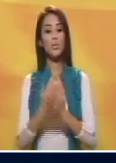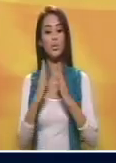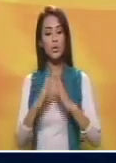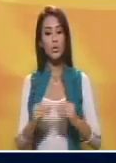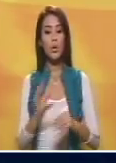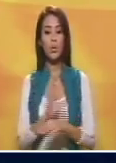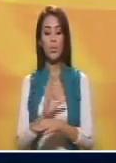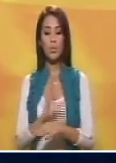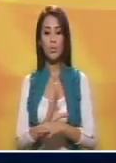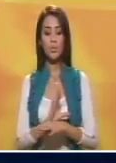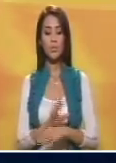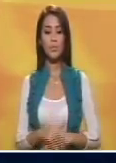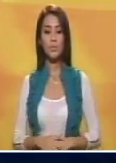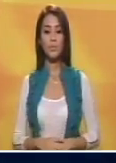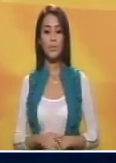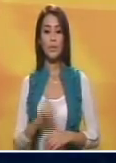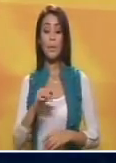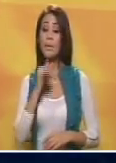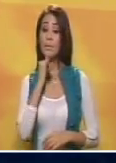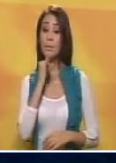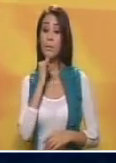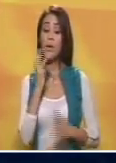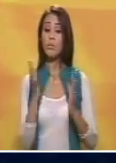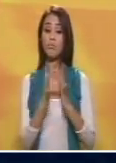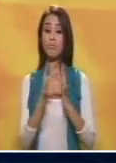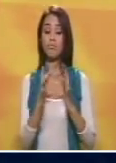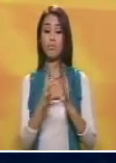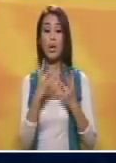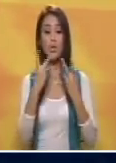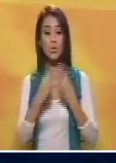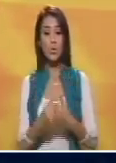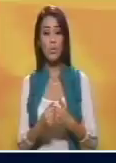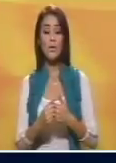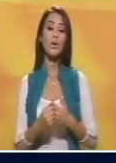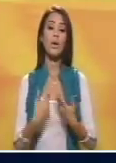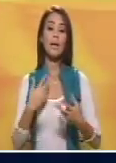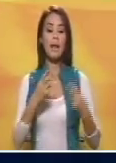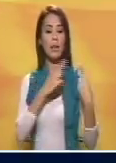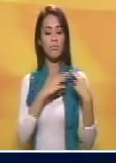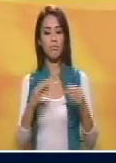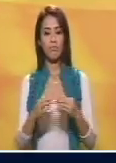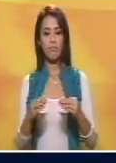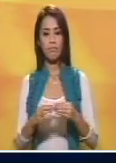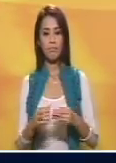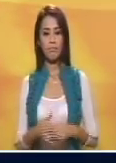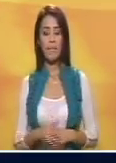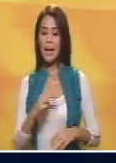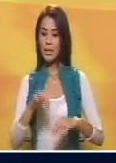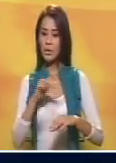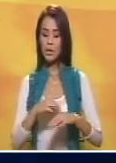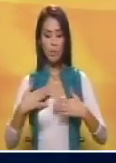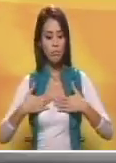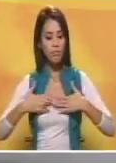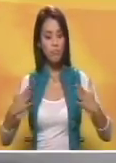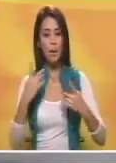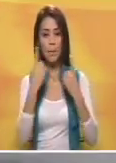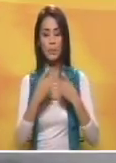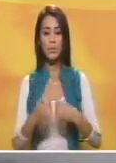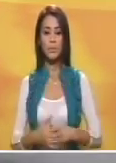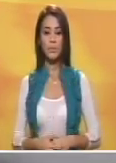protección pertinentes y enfatizó que los números de contacto y las agencias a nivel nacional están disponibles para cualquier